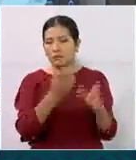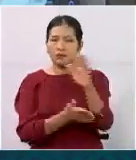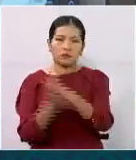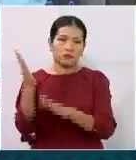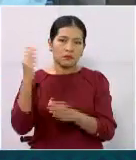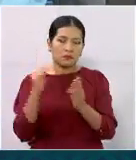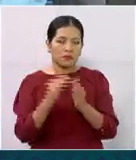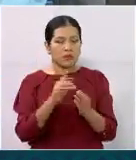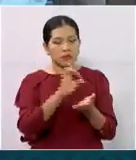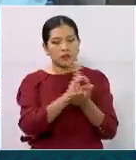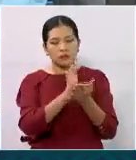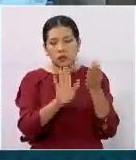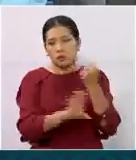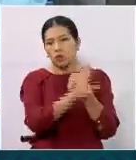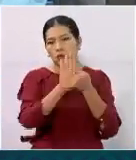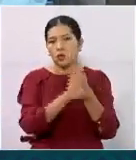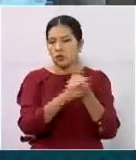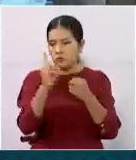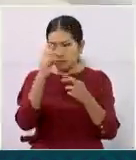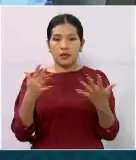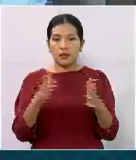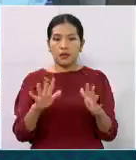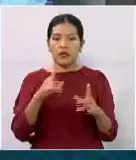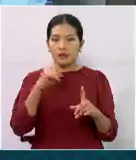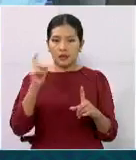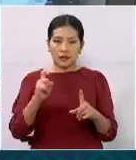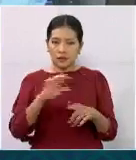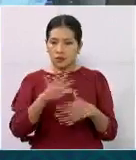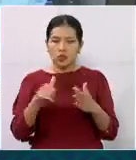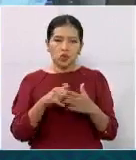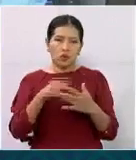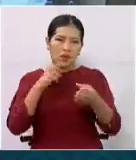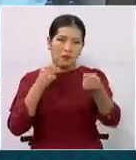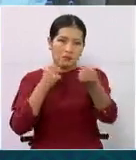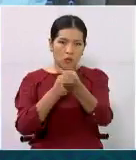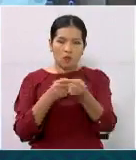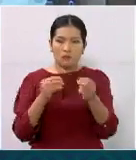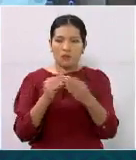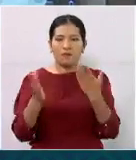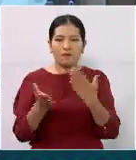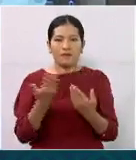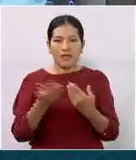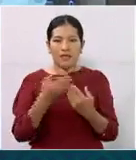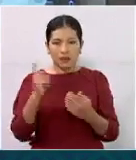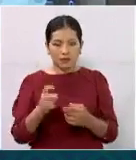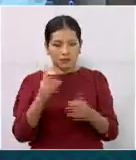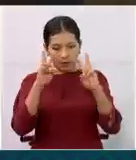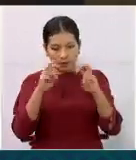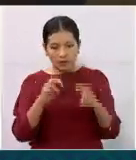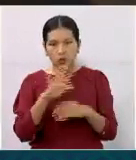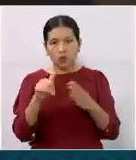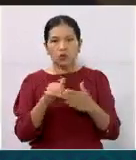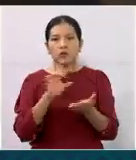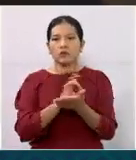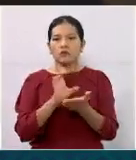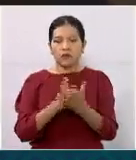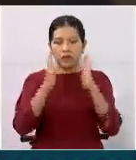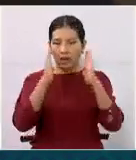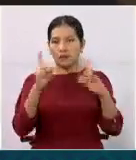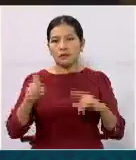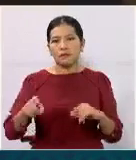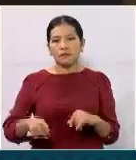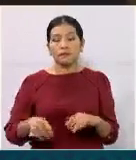casas. Garantías, primero, en que se pueda prestar todo el apoyo, la facilidad en la investigación que tiene que seguir adelante. La Fiscalía activó